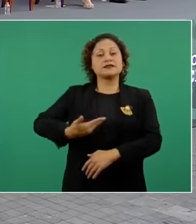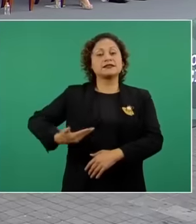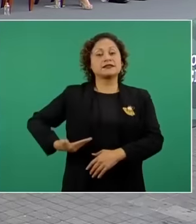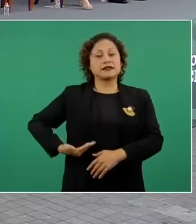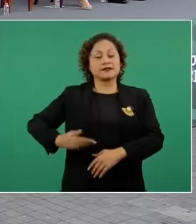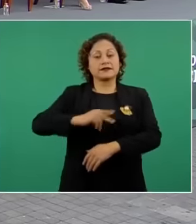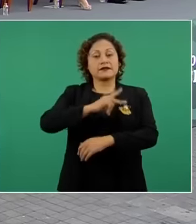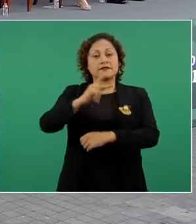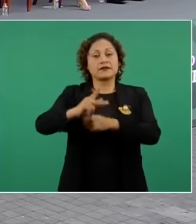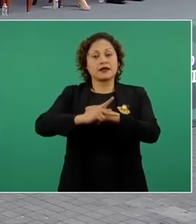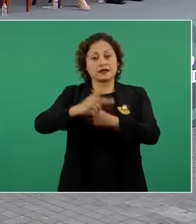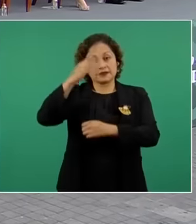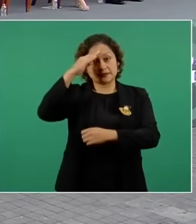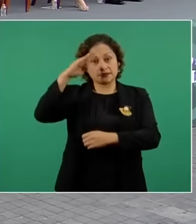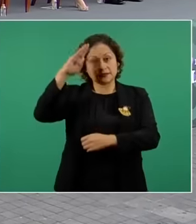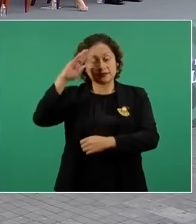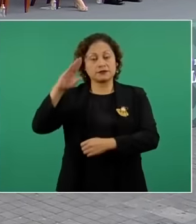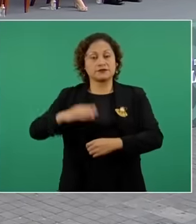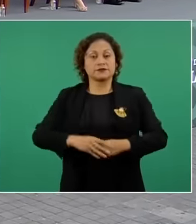Cuba.